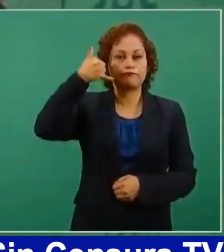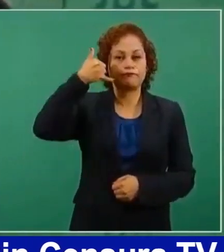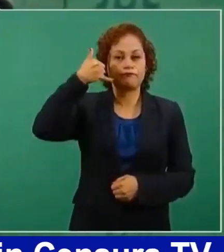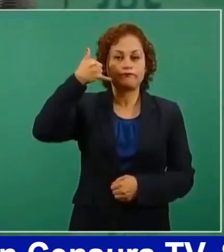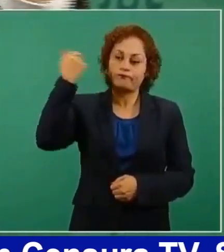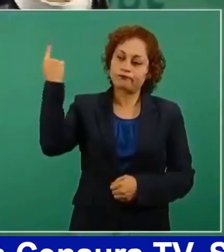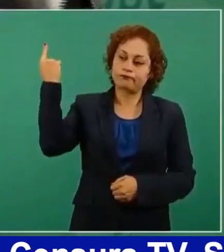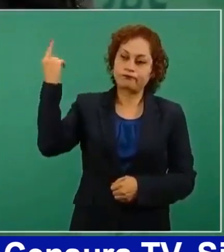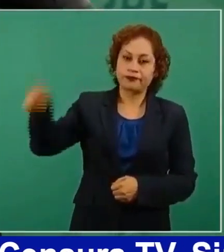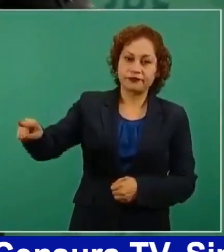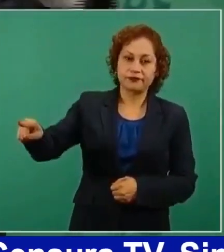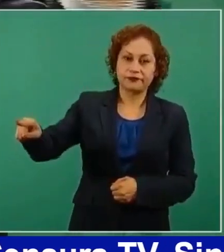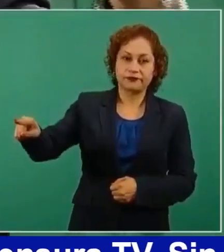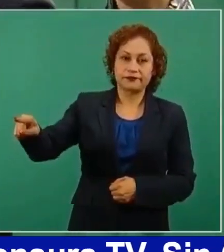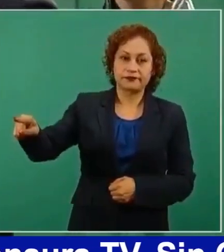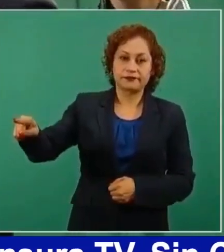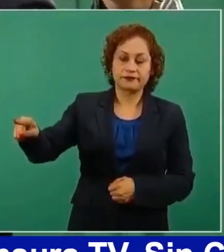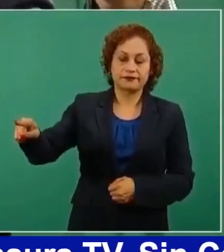aunque se trataba de un poder